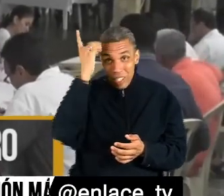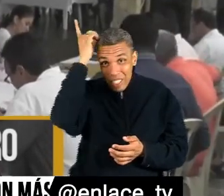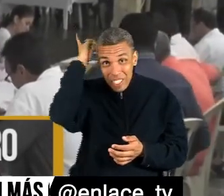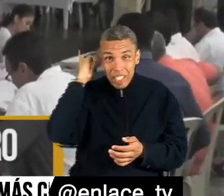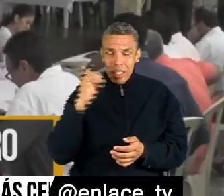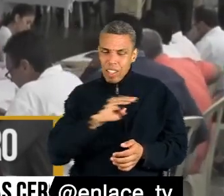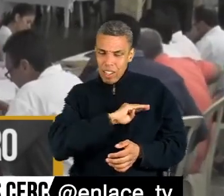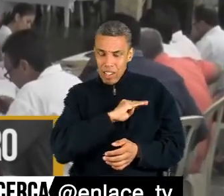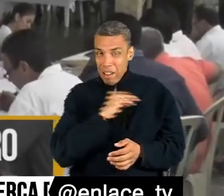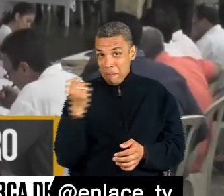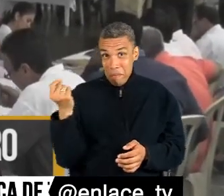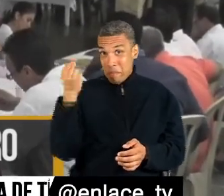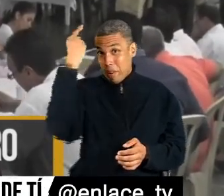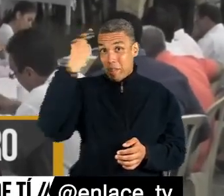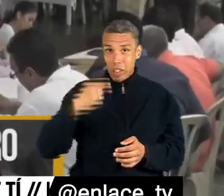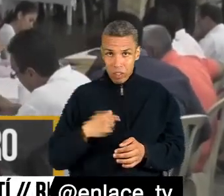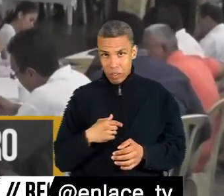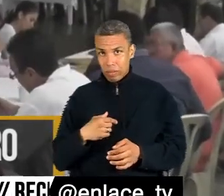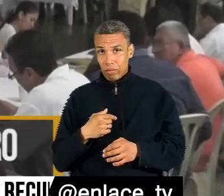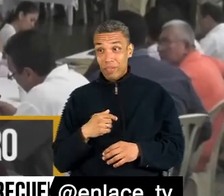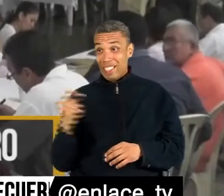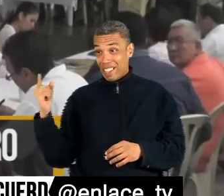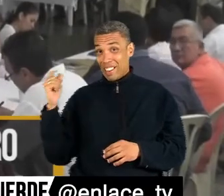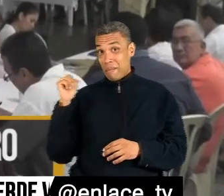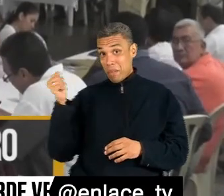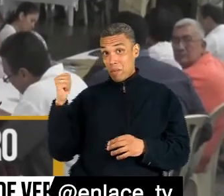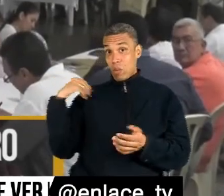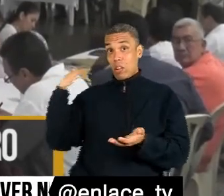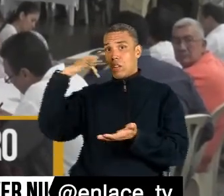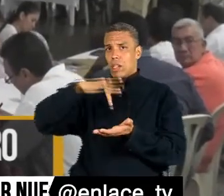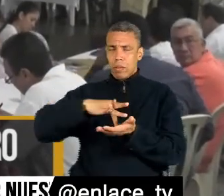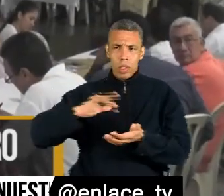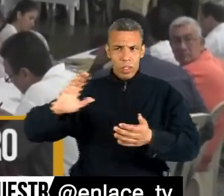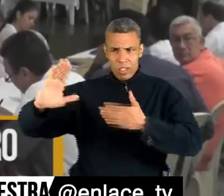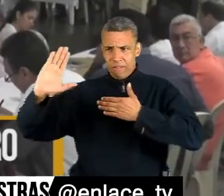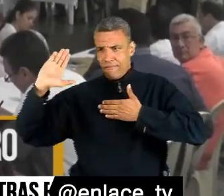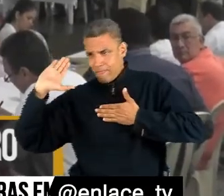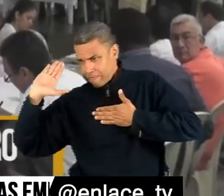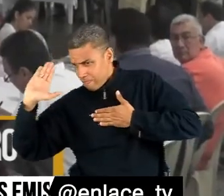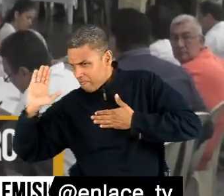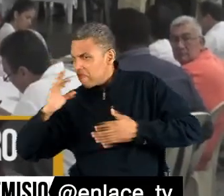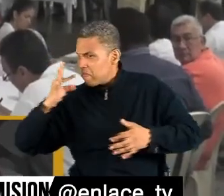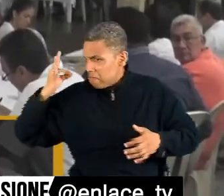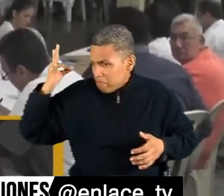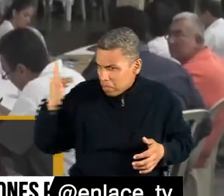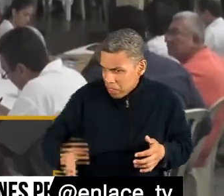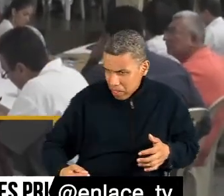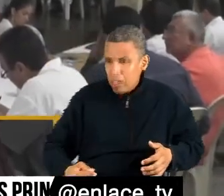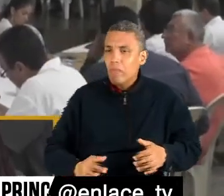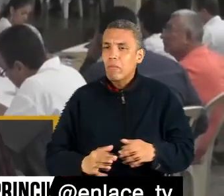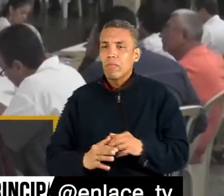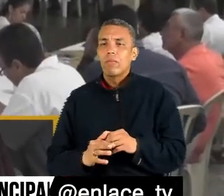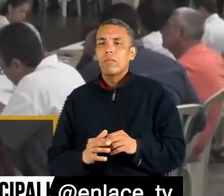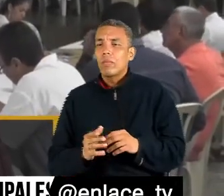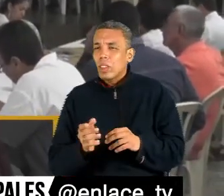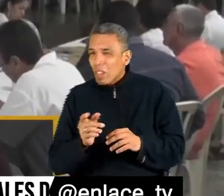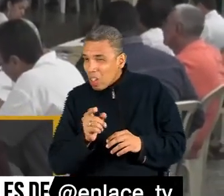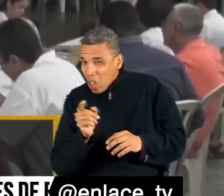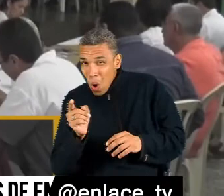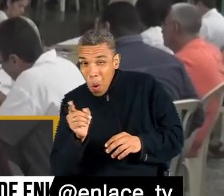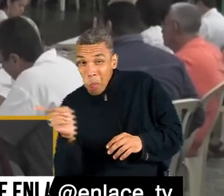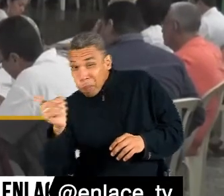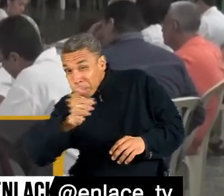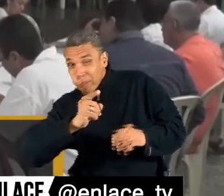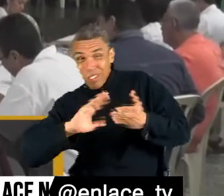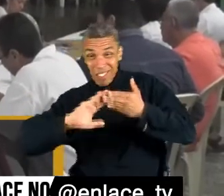se compromete con las comunidades del corregimiento del centro ante una problemática que hoy